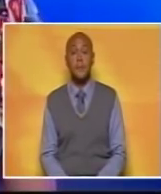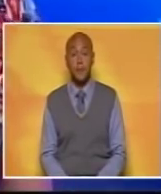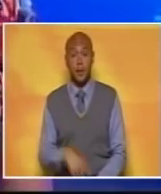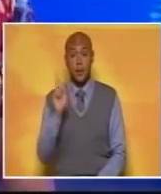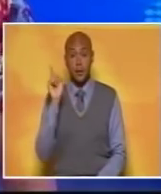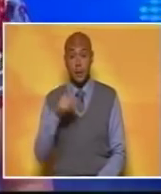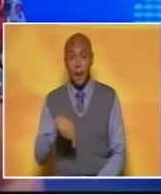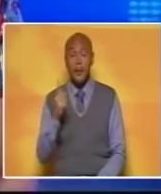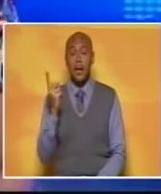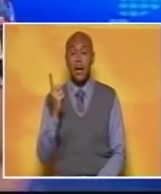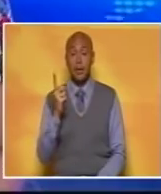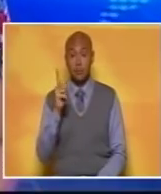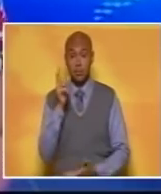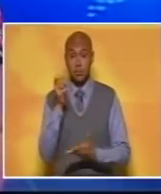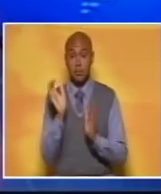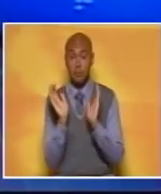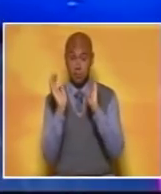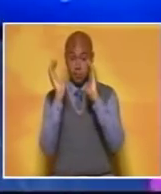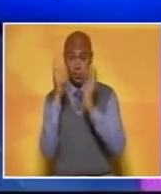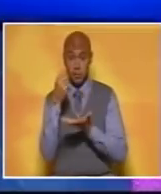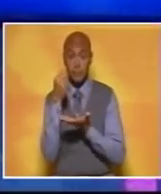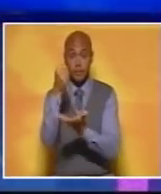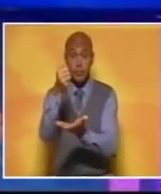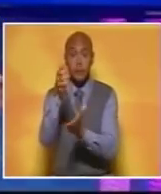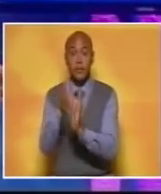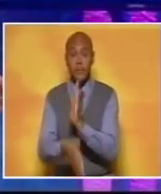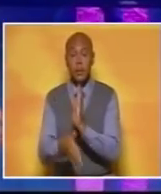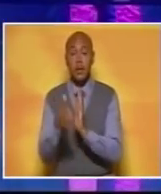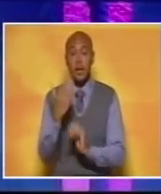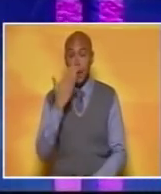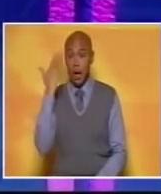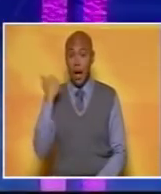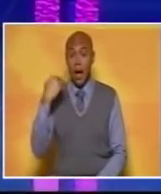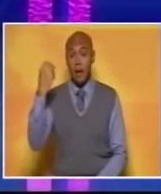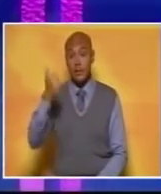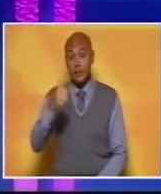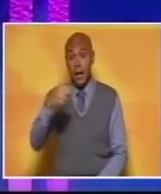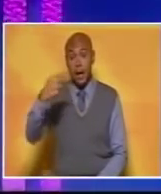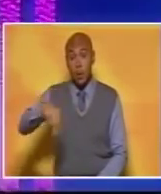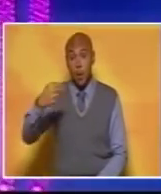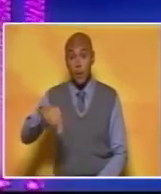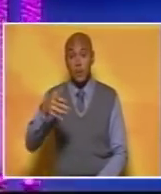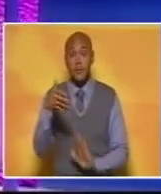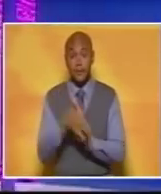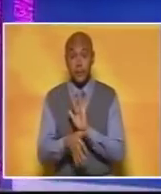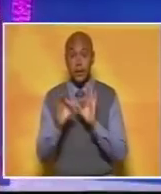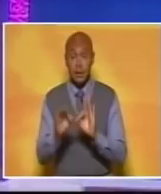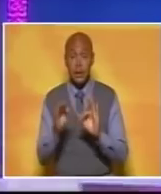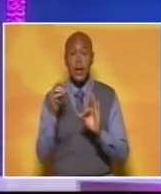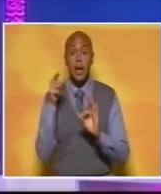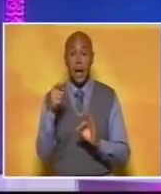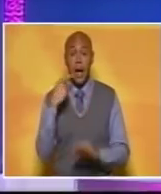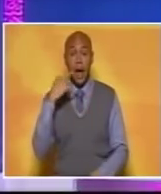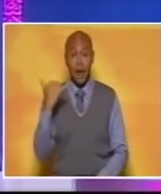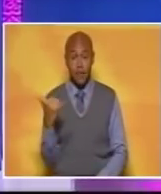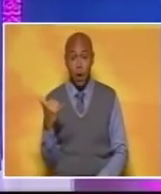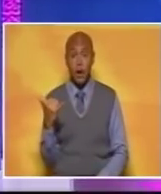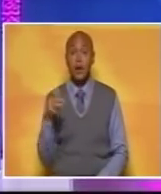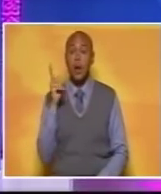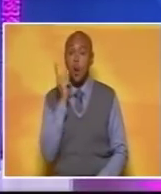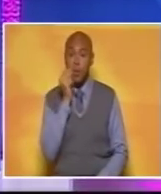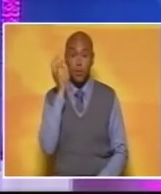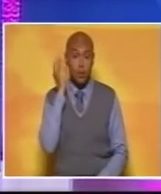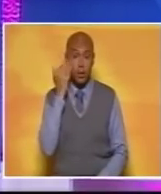Los People's Choice Awards 2019 se llevaron a cabo el 10 de noviembre desde la ciudad de Santa Mónica, California, donde fueron